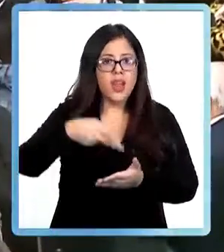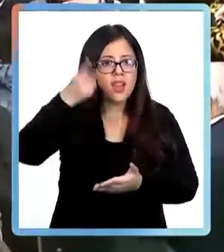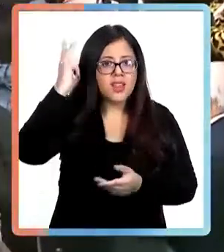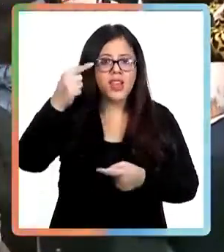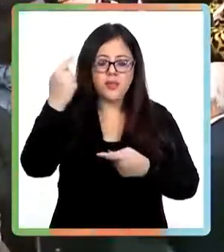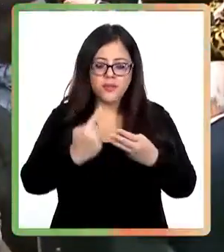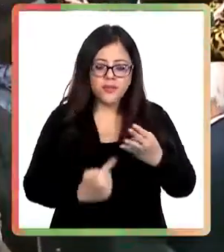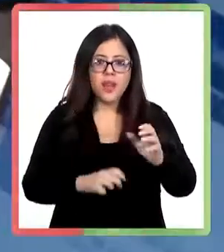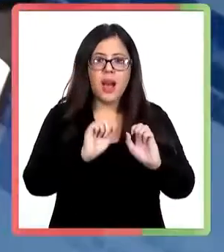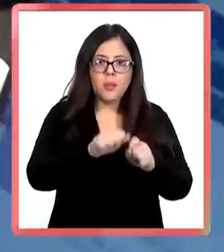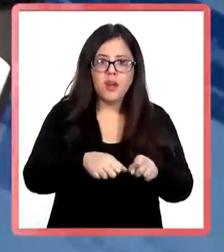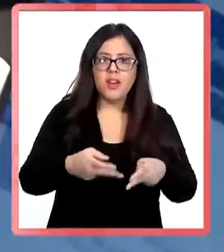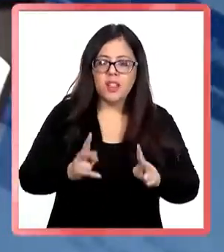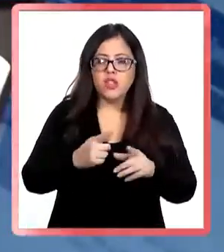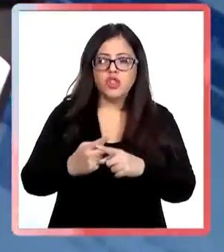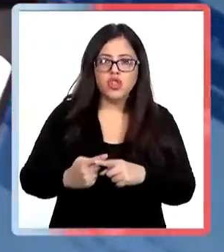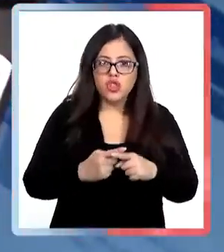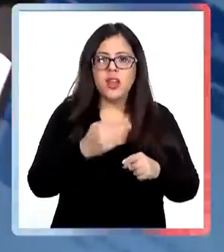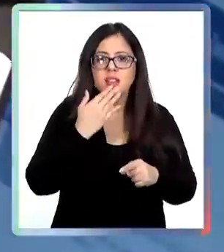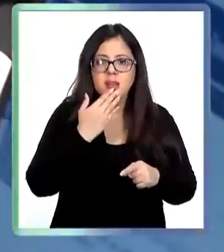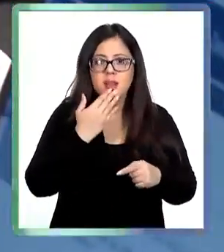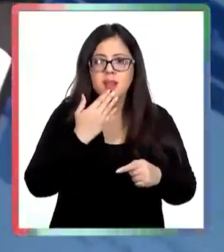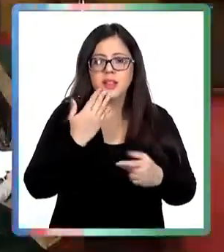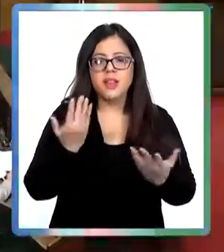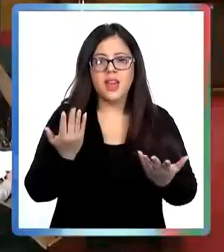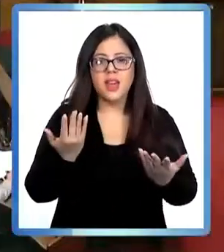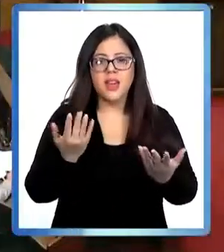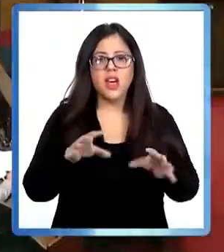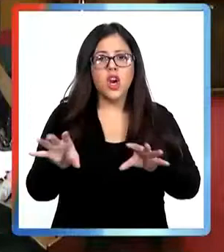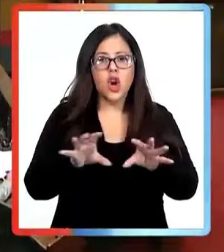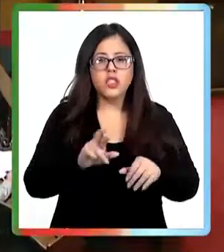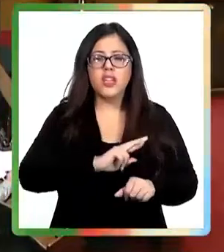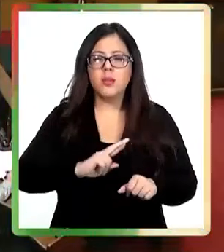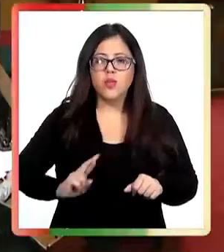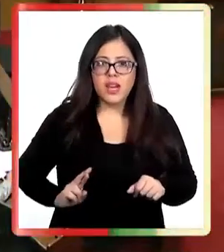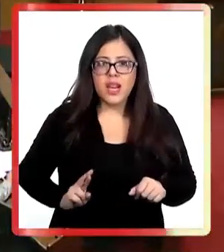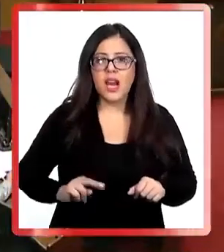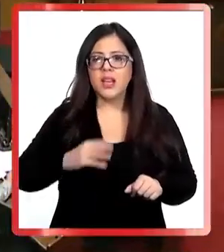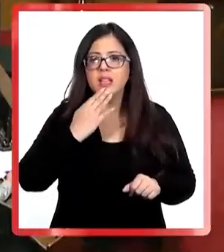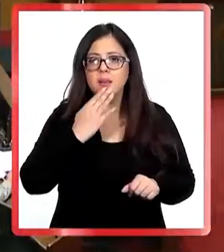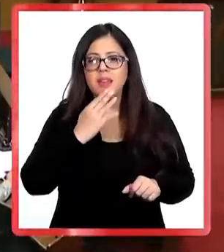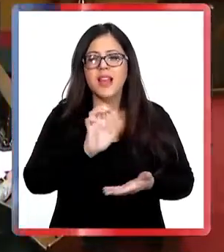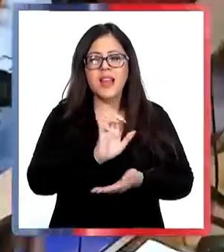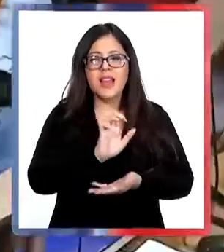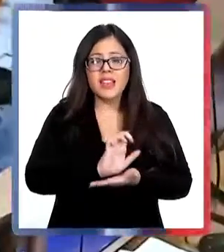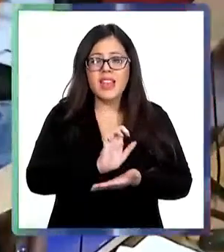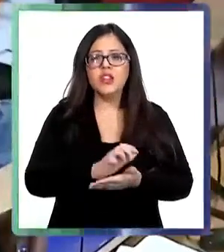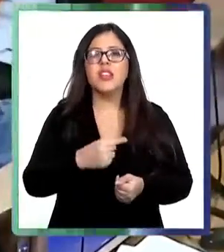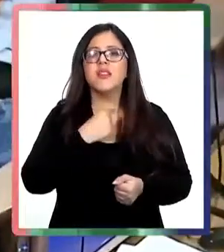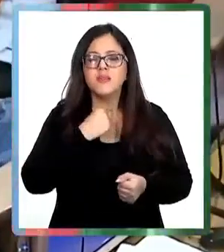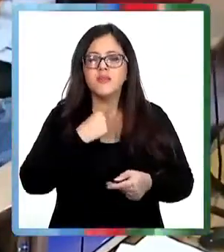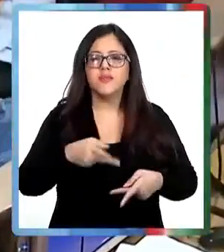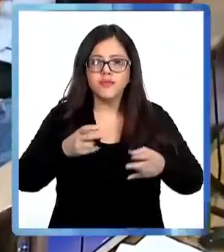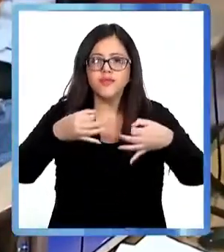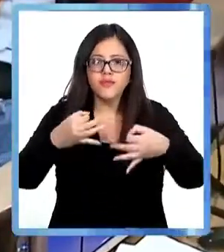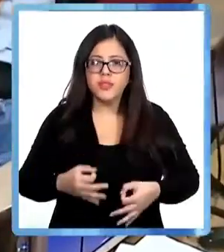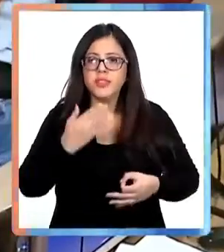una serie de derechos sociales, los emblemas republicanos, el Estado como garante de derechos sociales universales, la